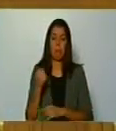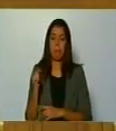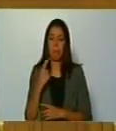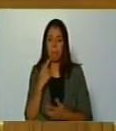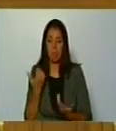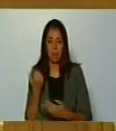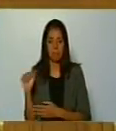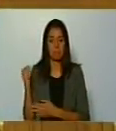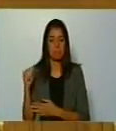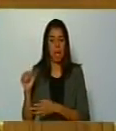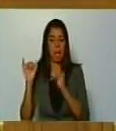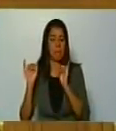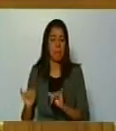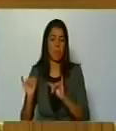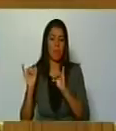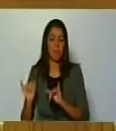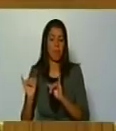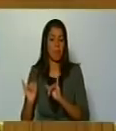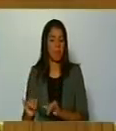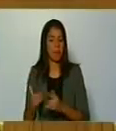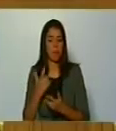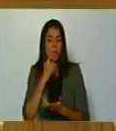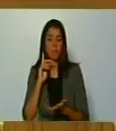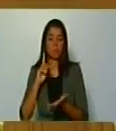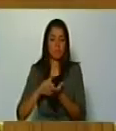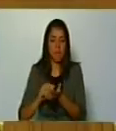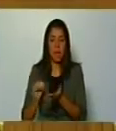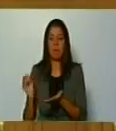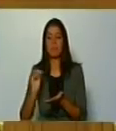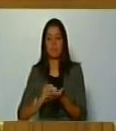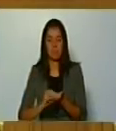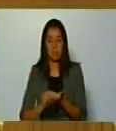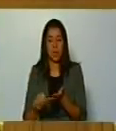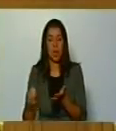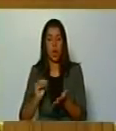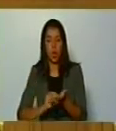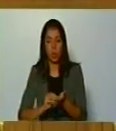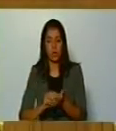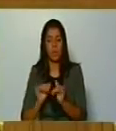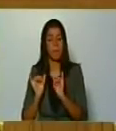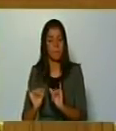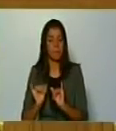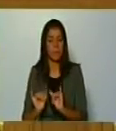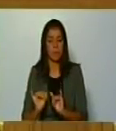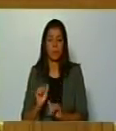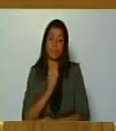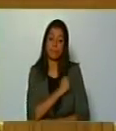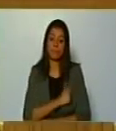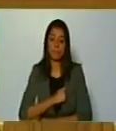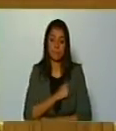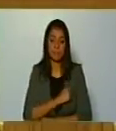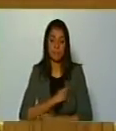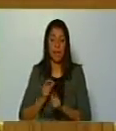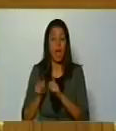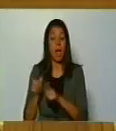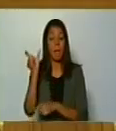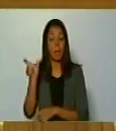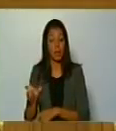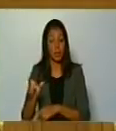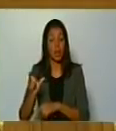reincidencia absoluta y plena de las acciones lamentablemente cometidas.